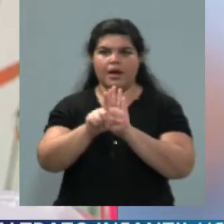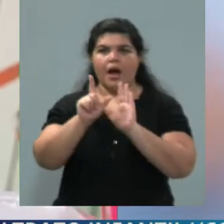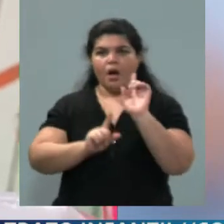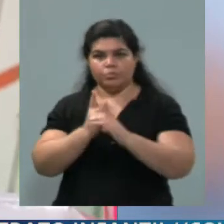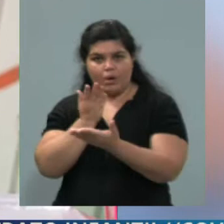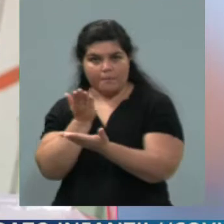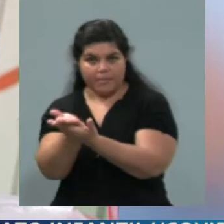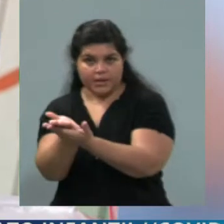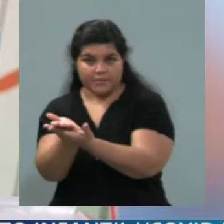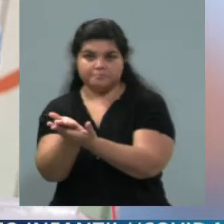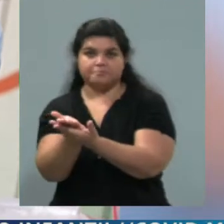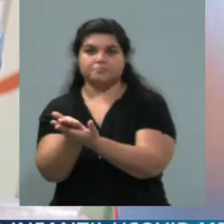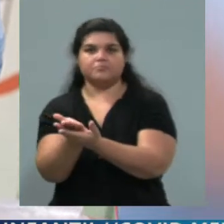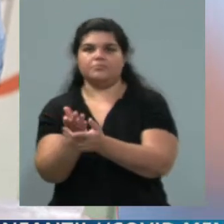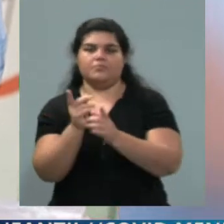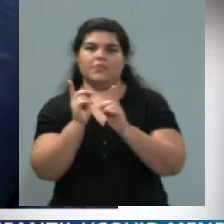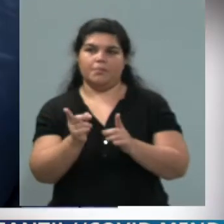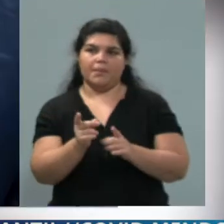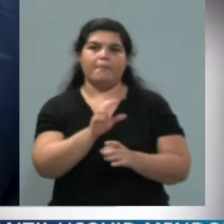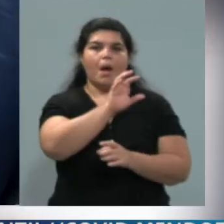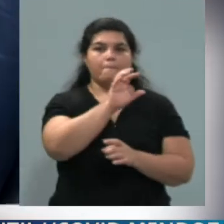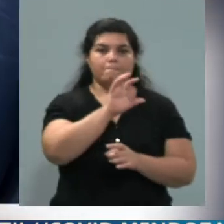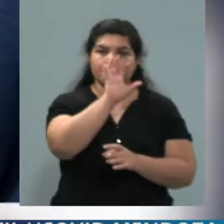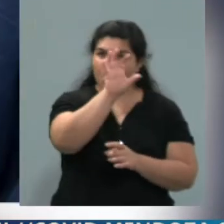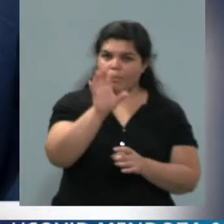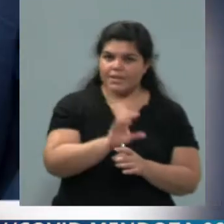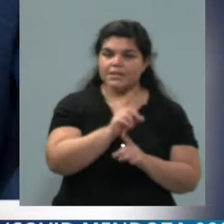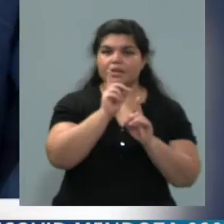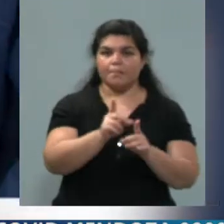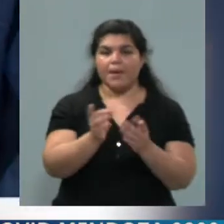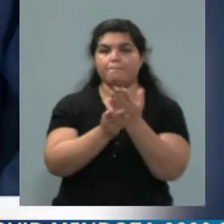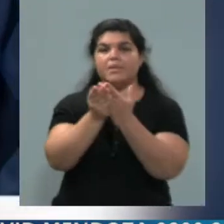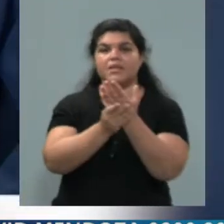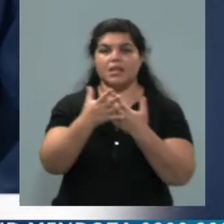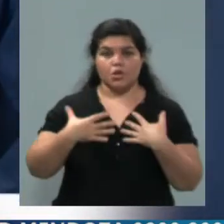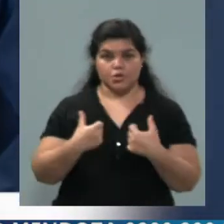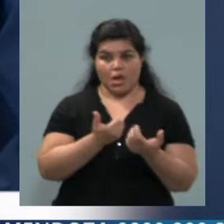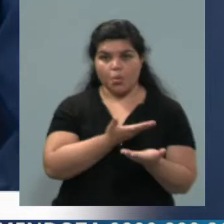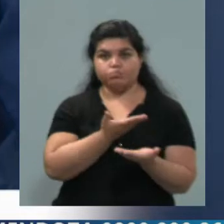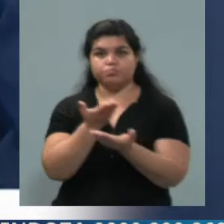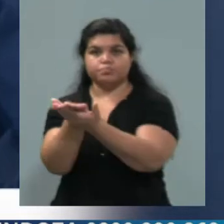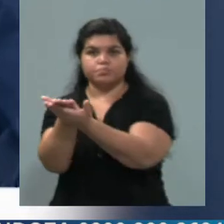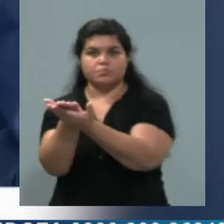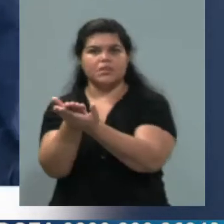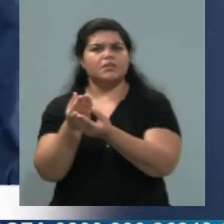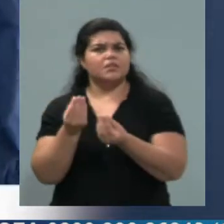La provincia hemos presentado ante el Ministerio de Salud justamente un